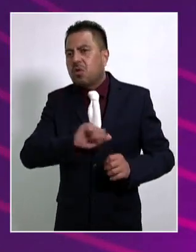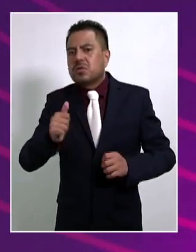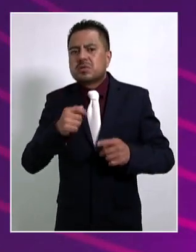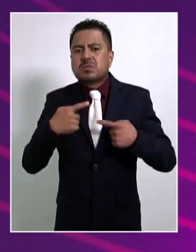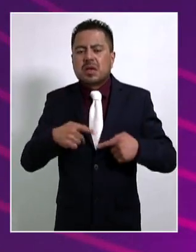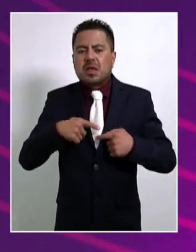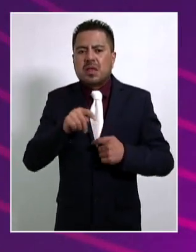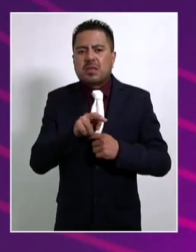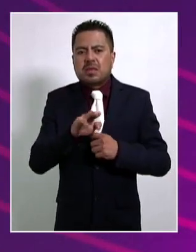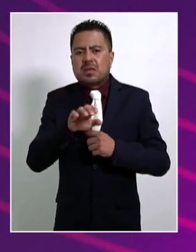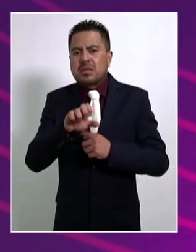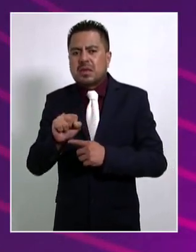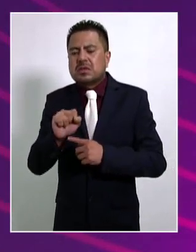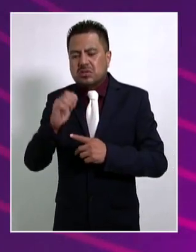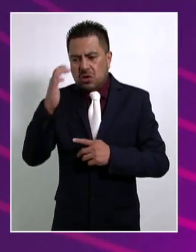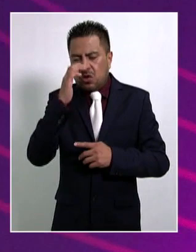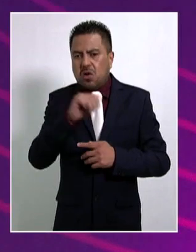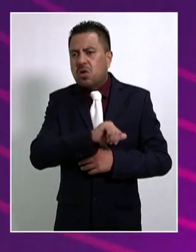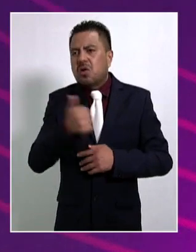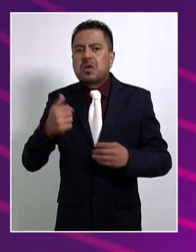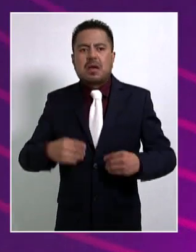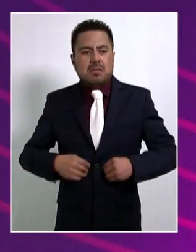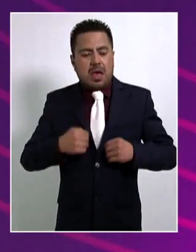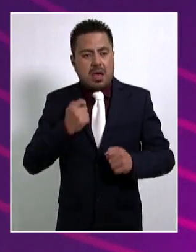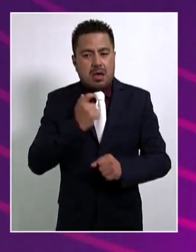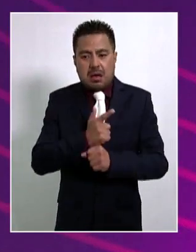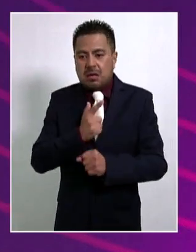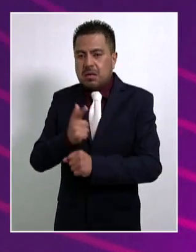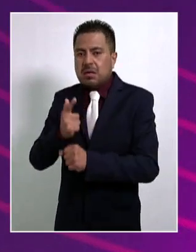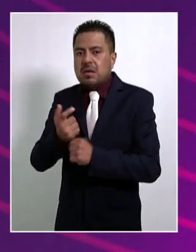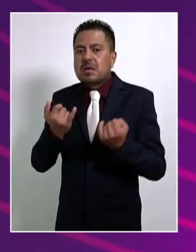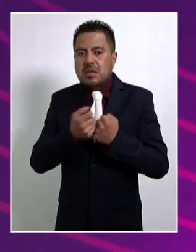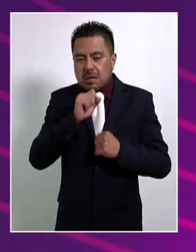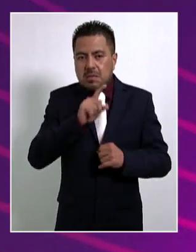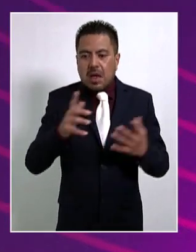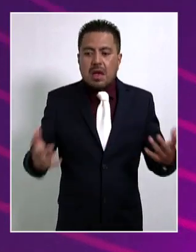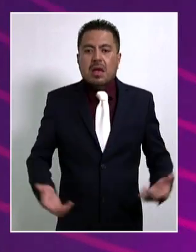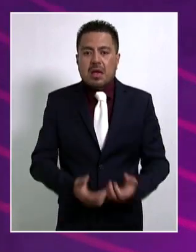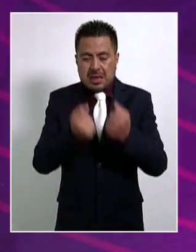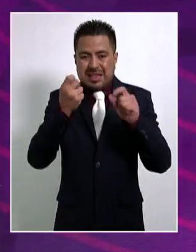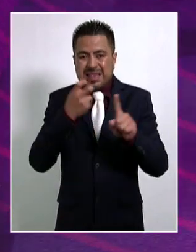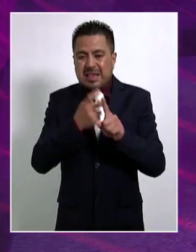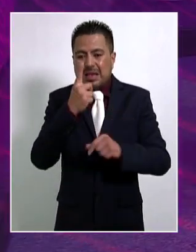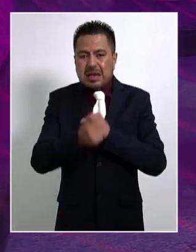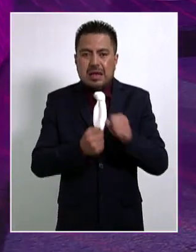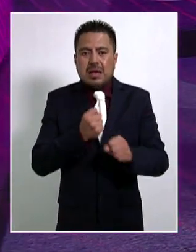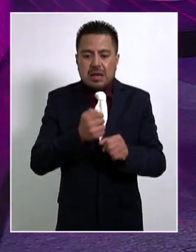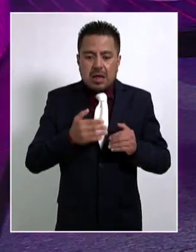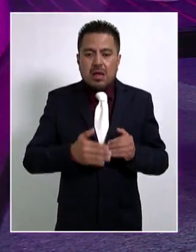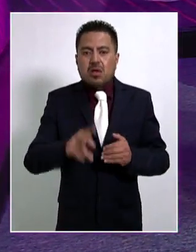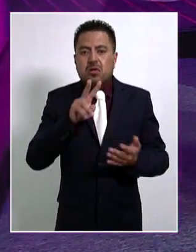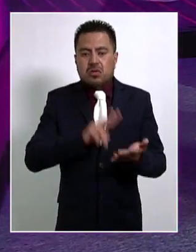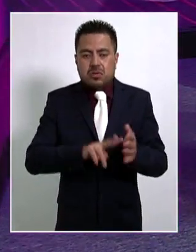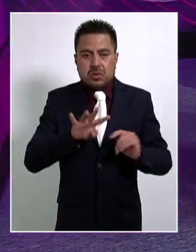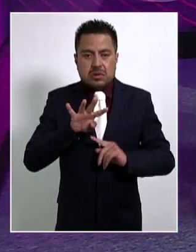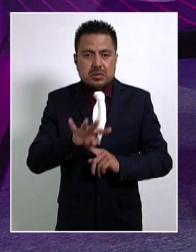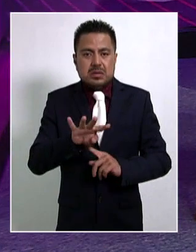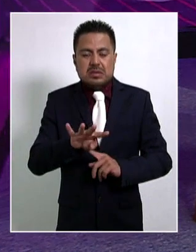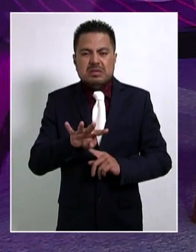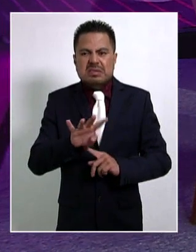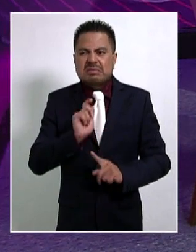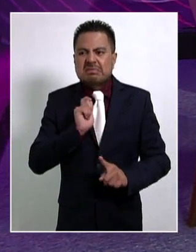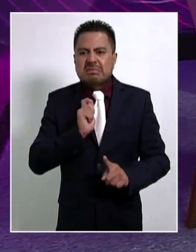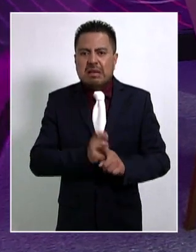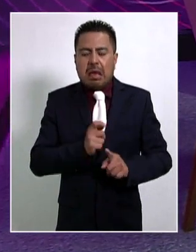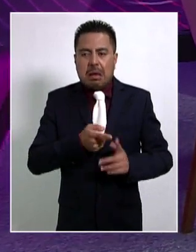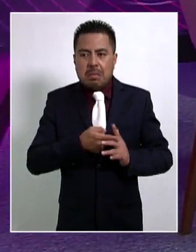trans, a conocer otras vivencias. Y también lo que he rescatado de este año 2019 es que